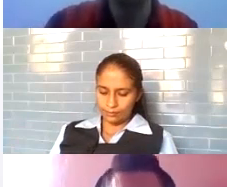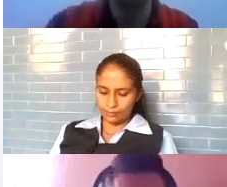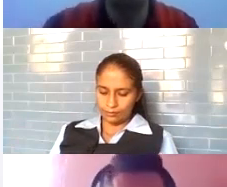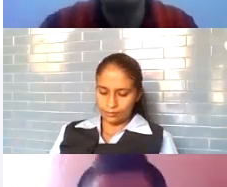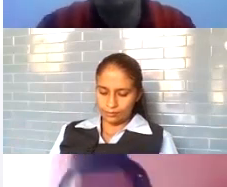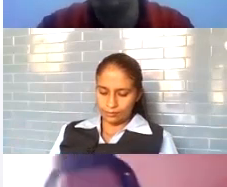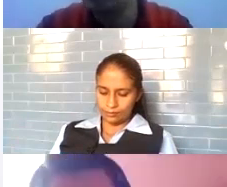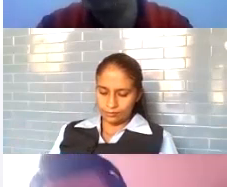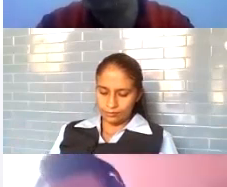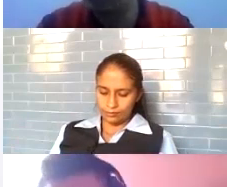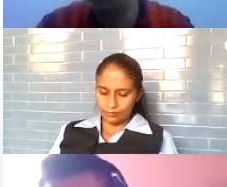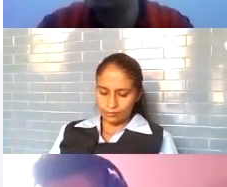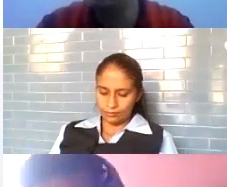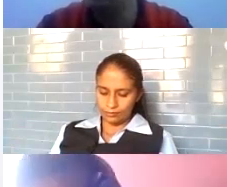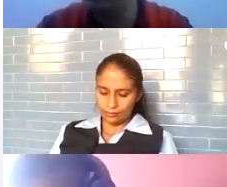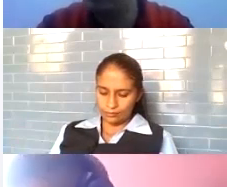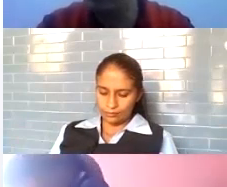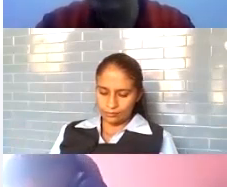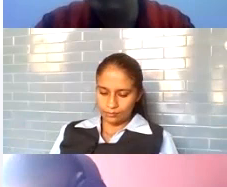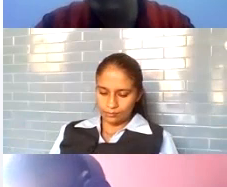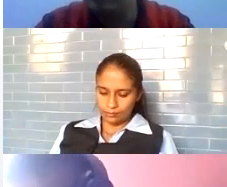Si no tienen alguna otra duda, creo que sería todo por esta sesión.